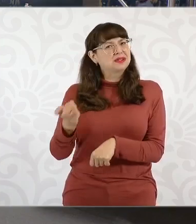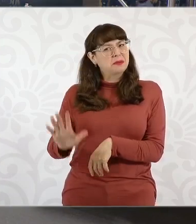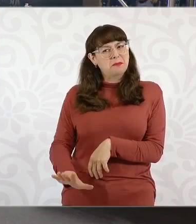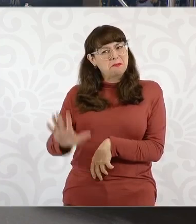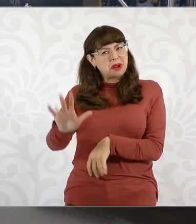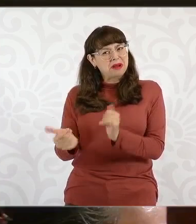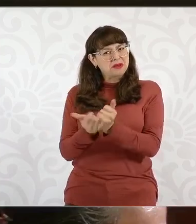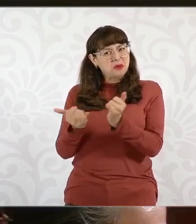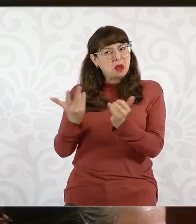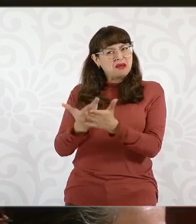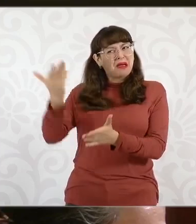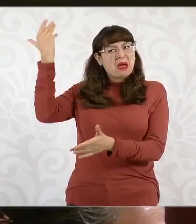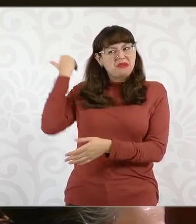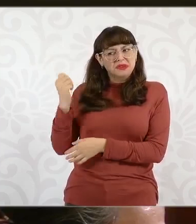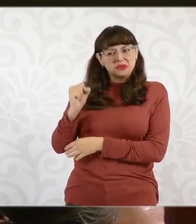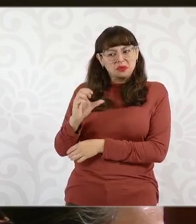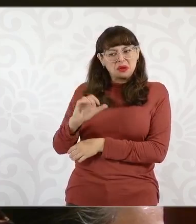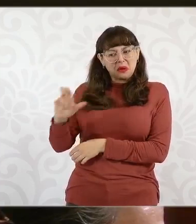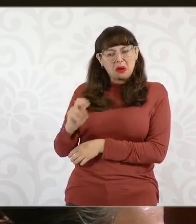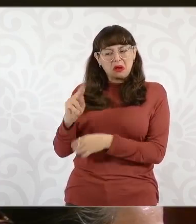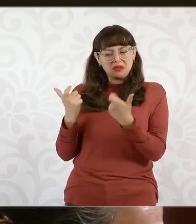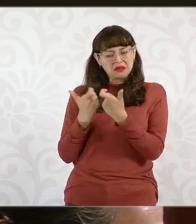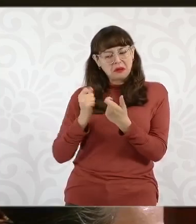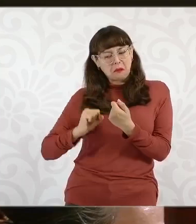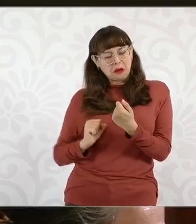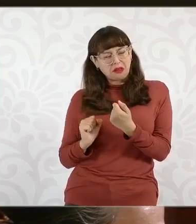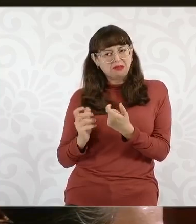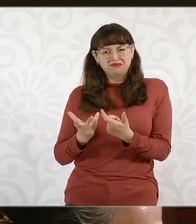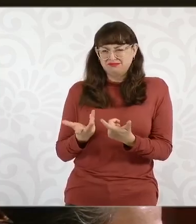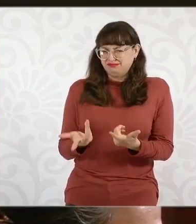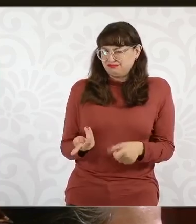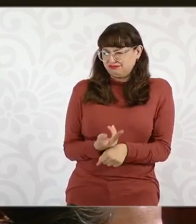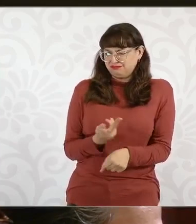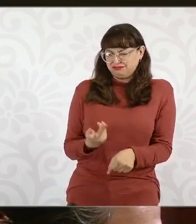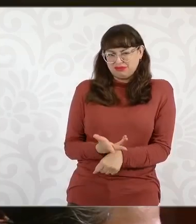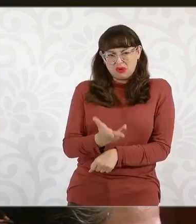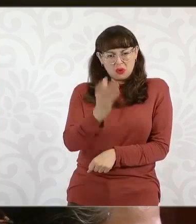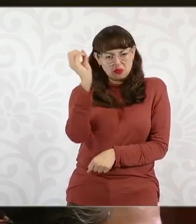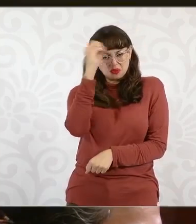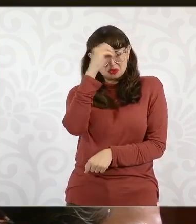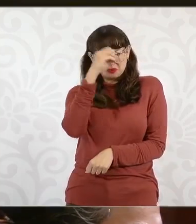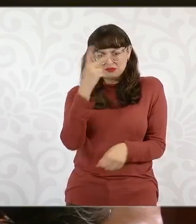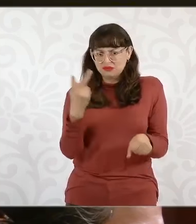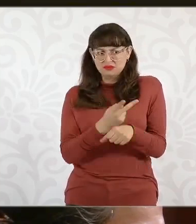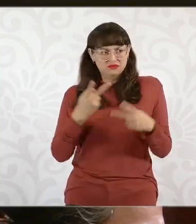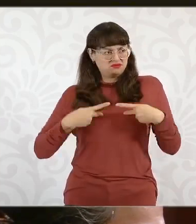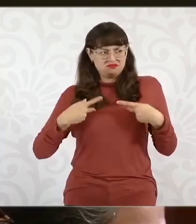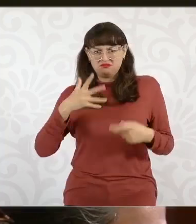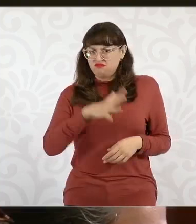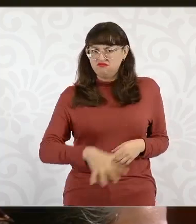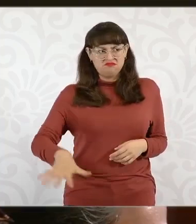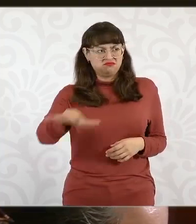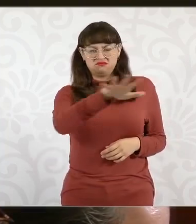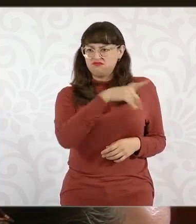Corte anterior que tenía en los fideicomisos. Preguntarle su opinión al respecto, Presidenta, porque hay un mandato popular y